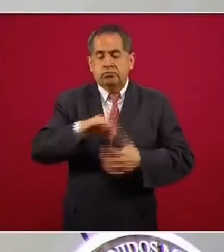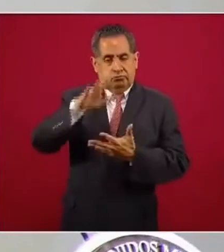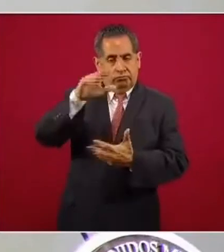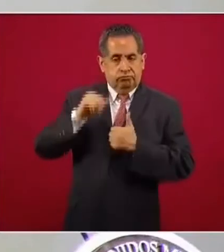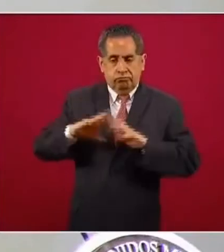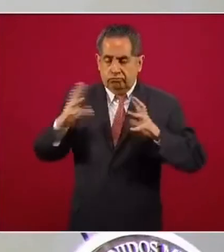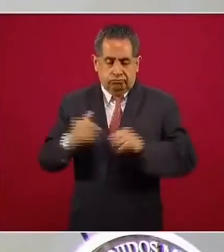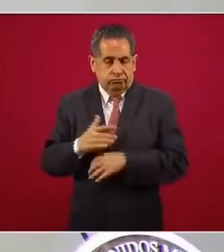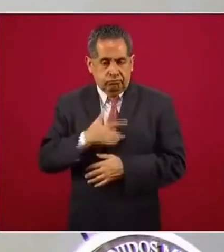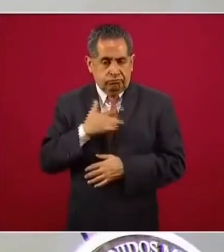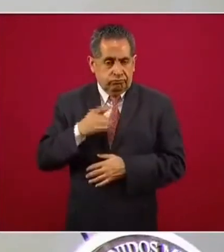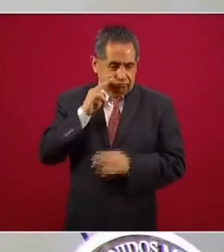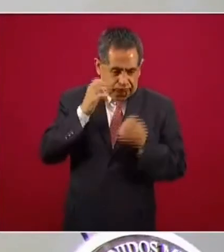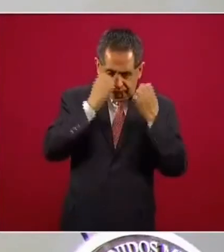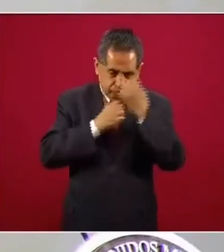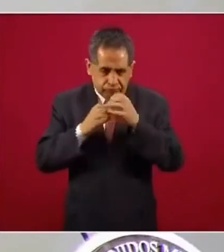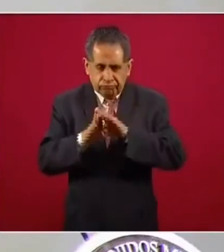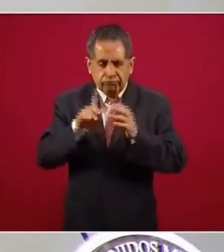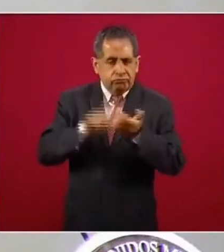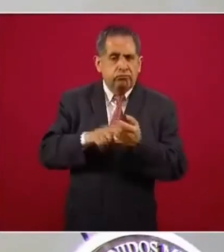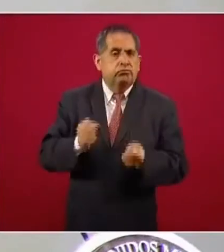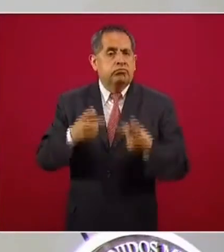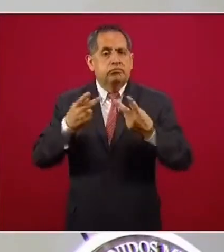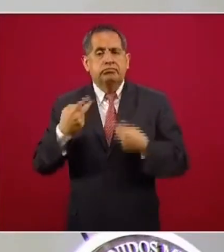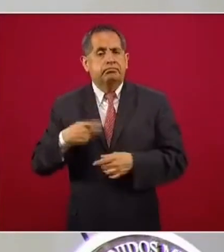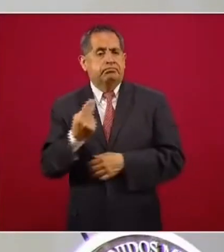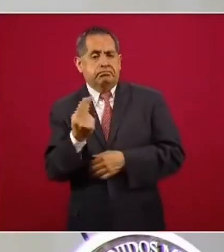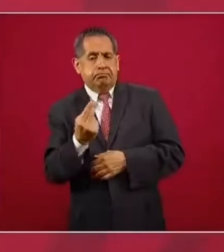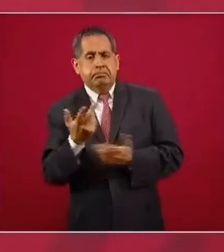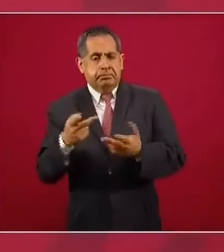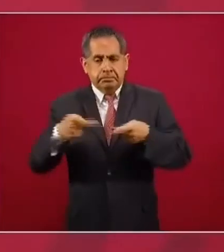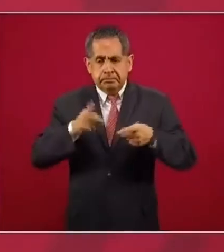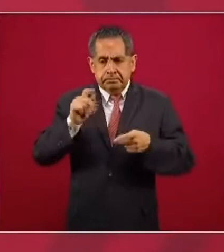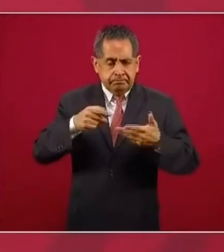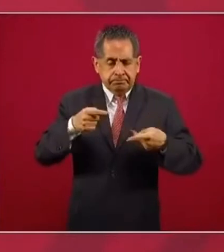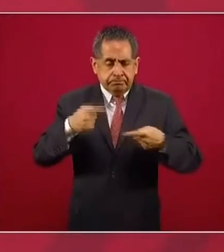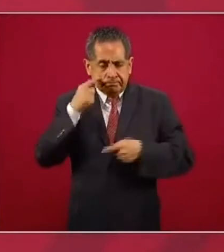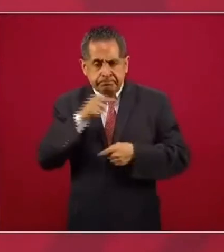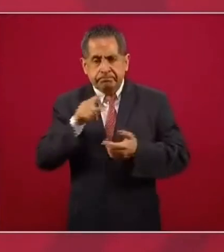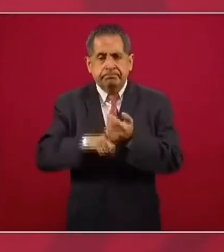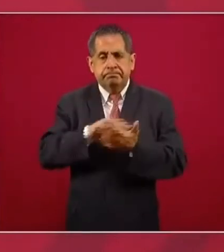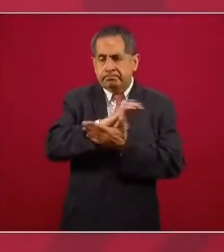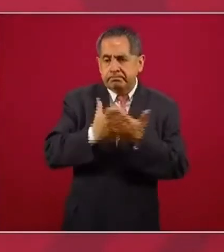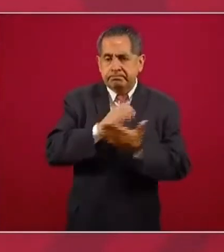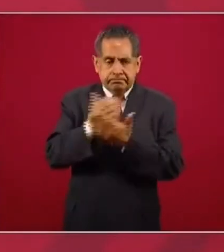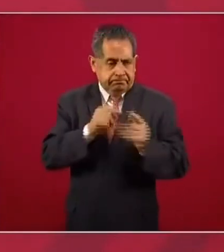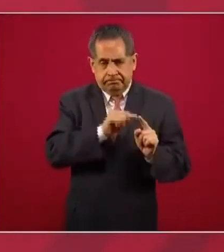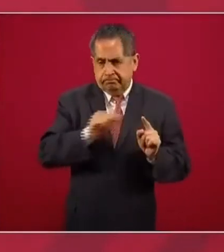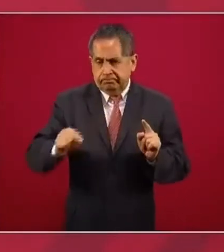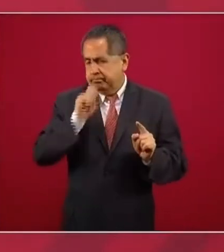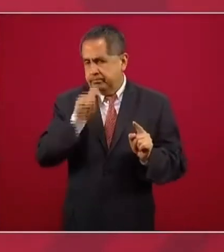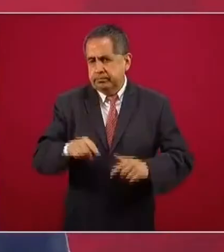se realizará un ejercicio de análisis, estimación de la demanda y planificación de los eventos de licitación también para ese